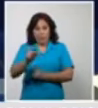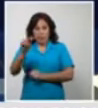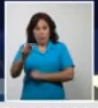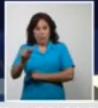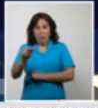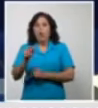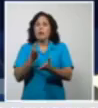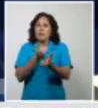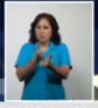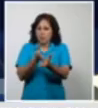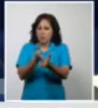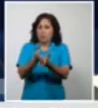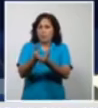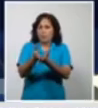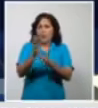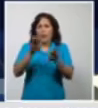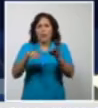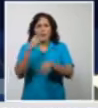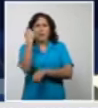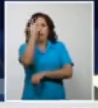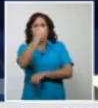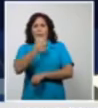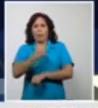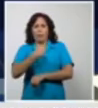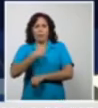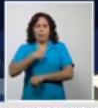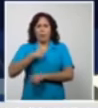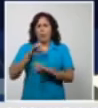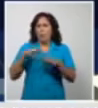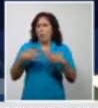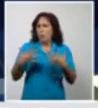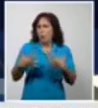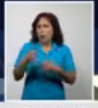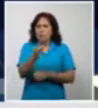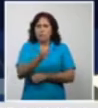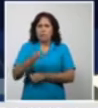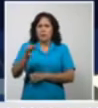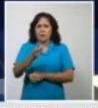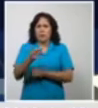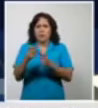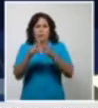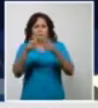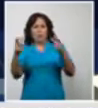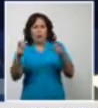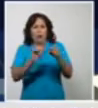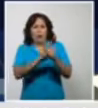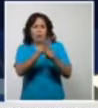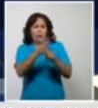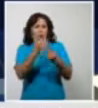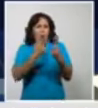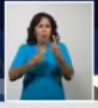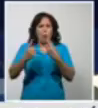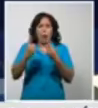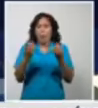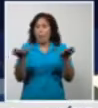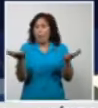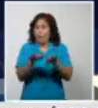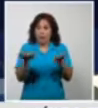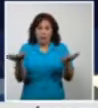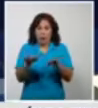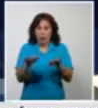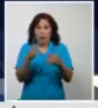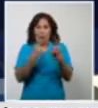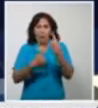preguntaban que bueno, cuáles son los municipios que no han tenido casos confirmados